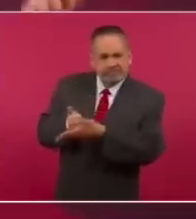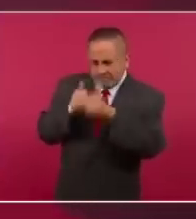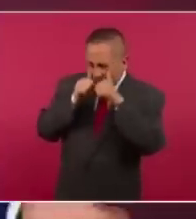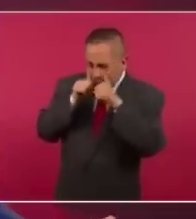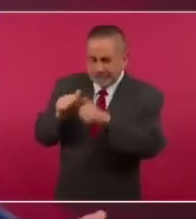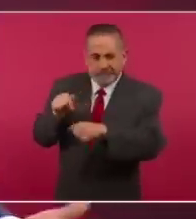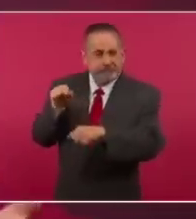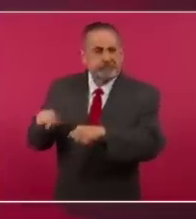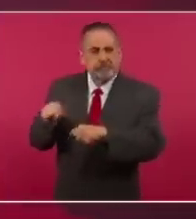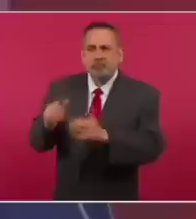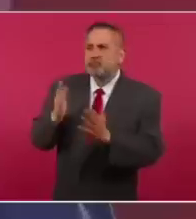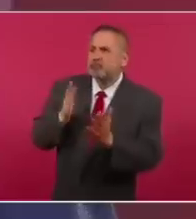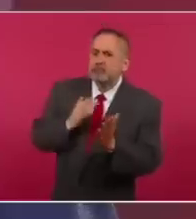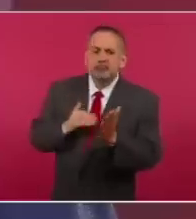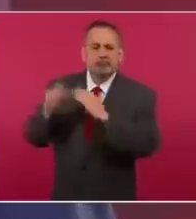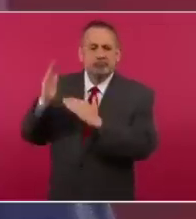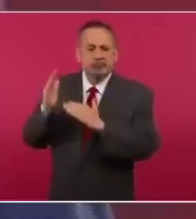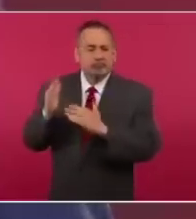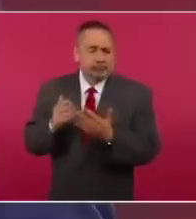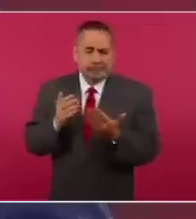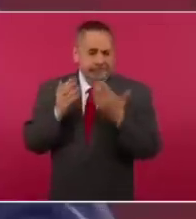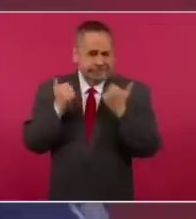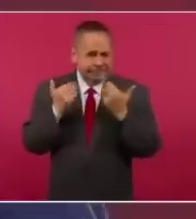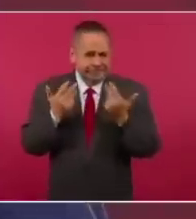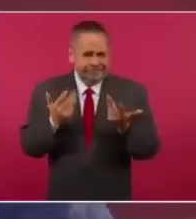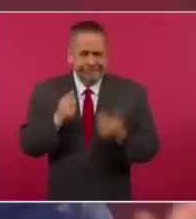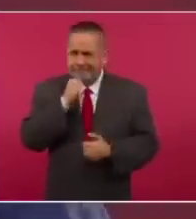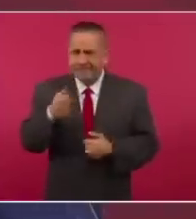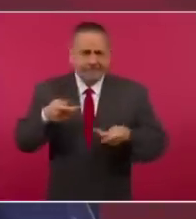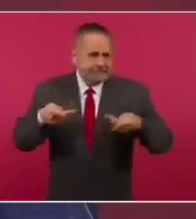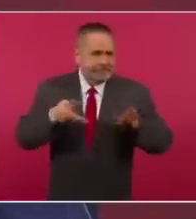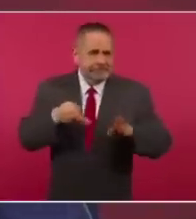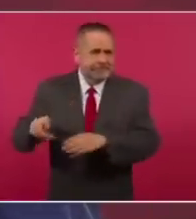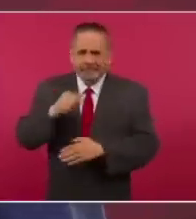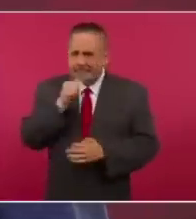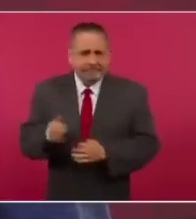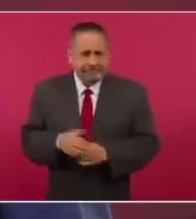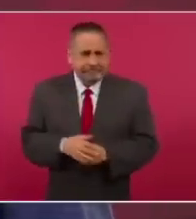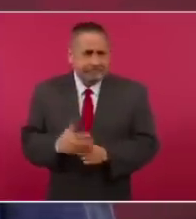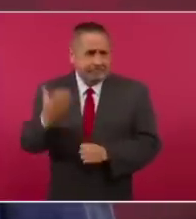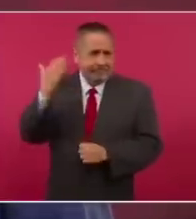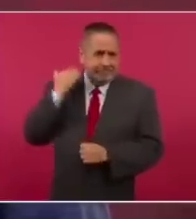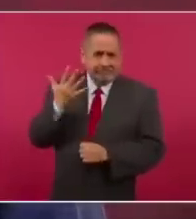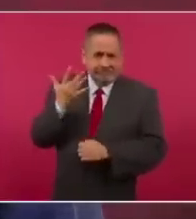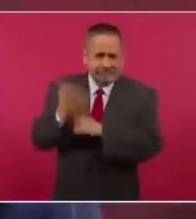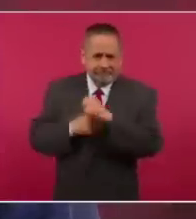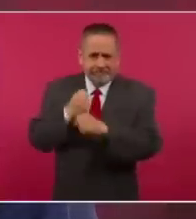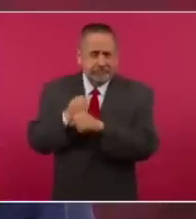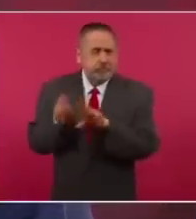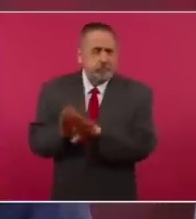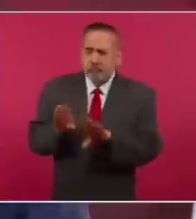para el desarrollo y el bienestar de los pueblos de América